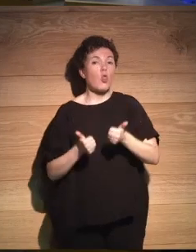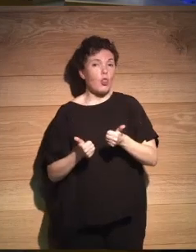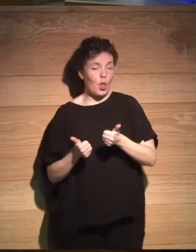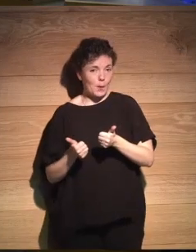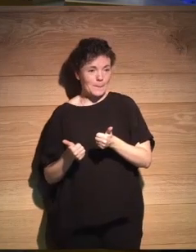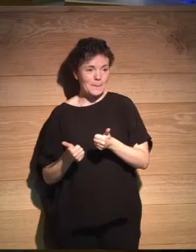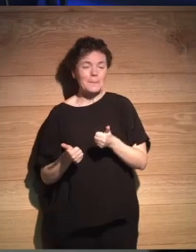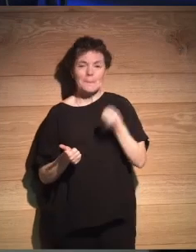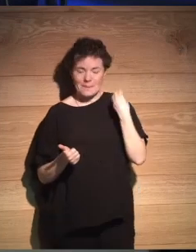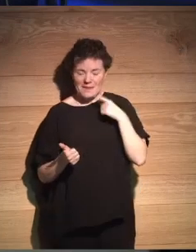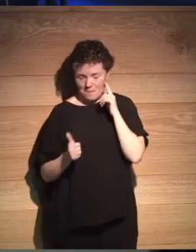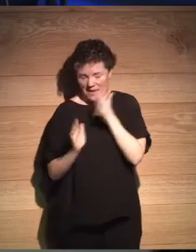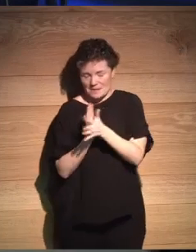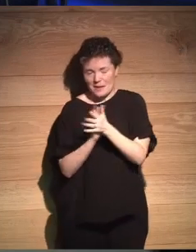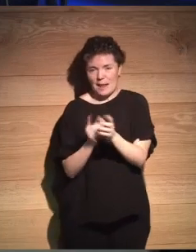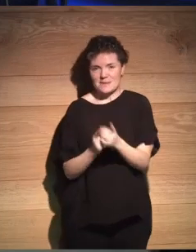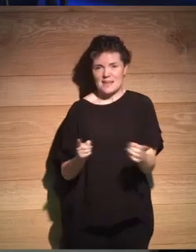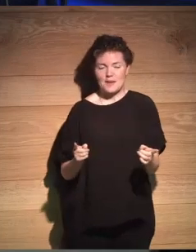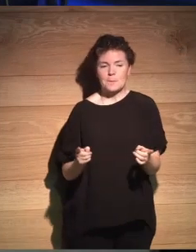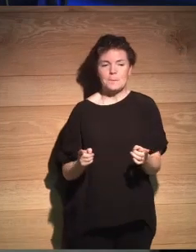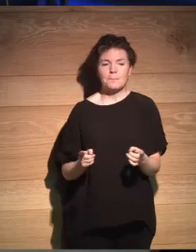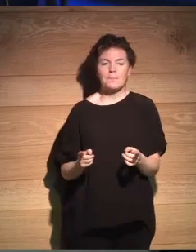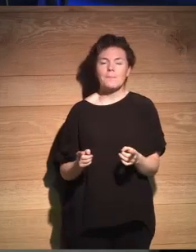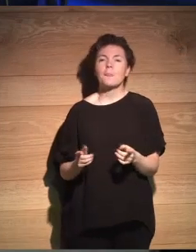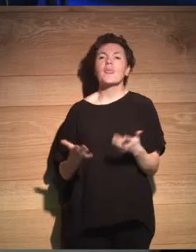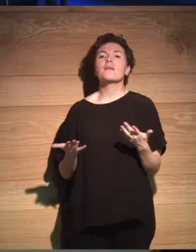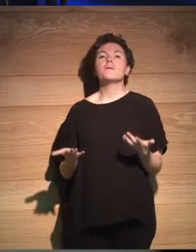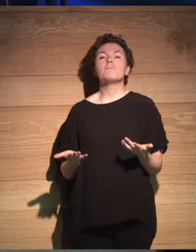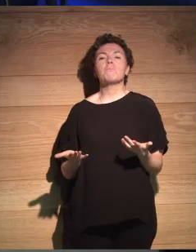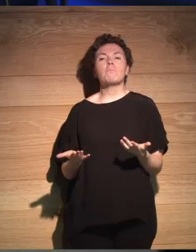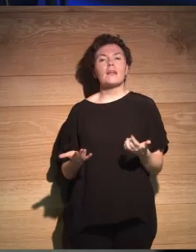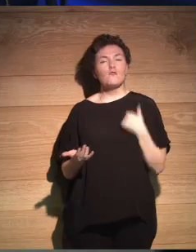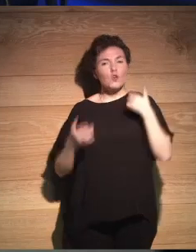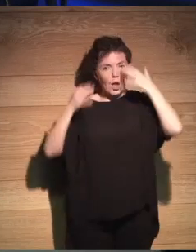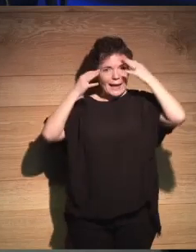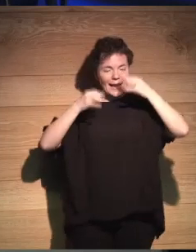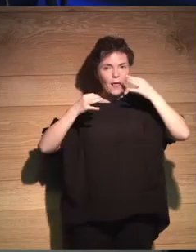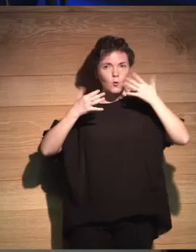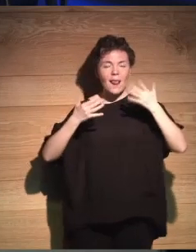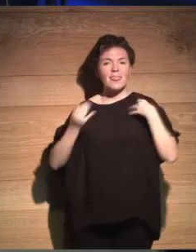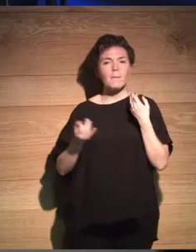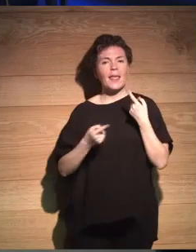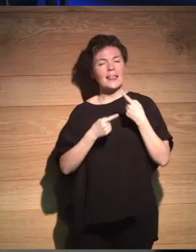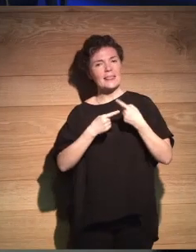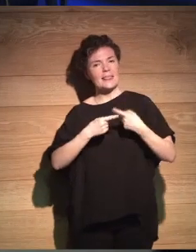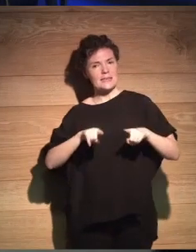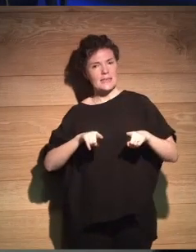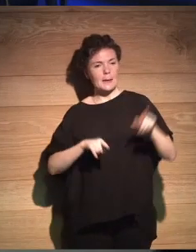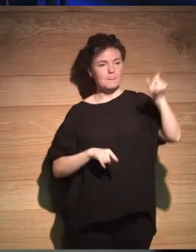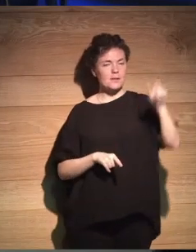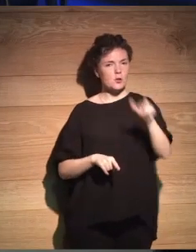hecho la tuya. Entonces, lo que yo creo es que hay que distinguir a